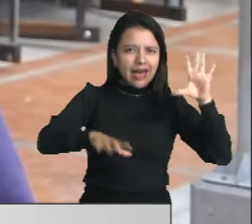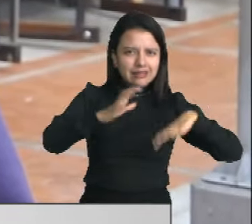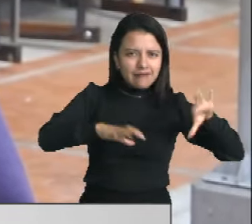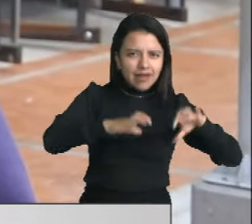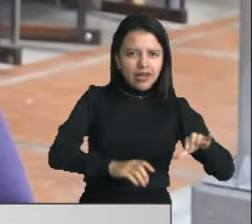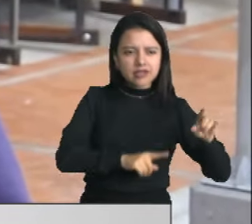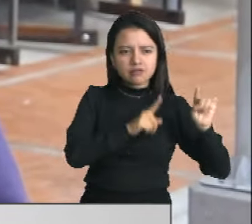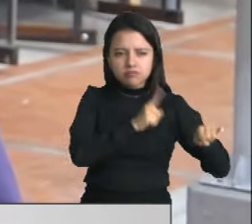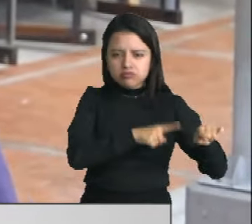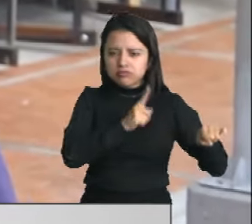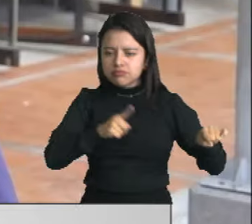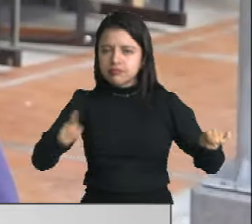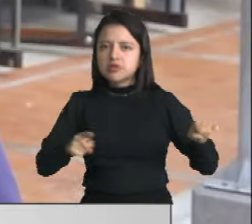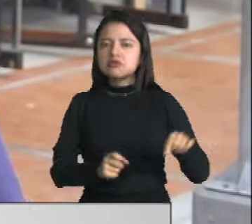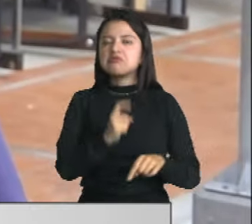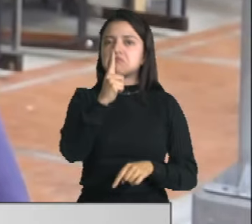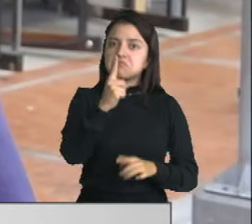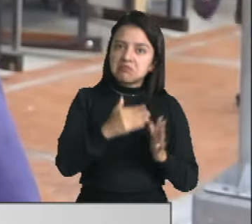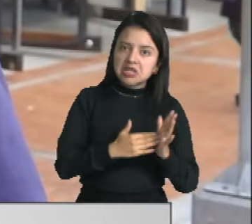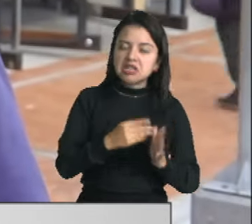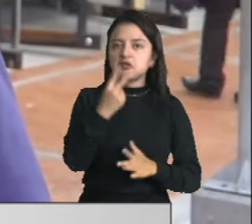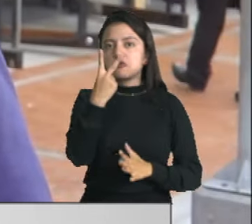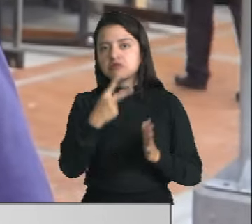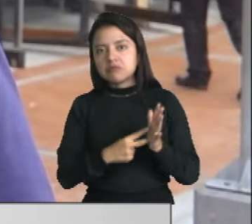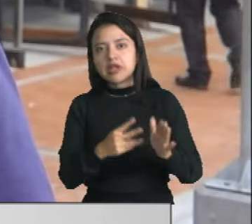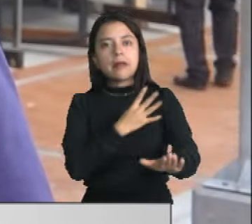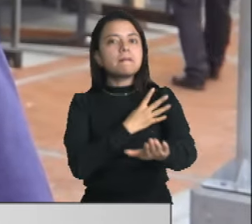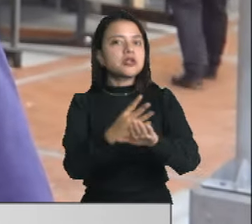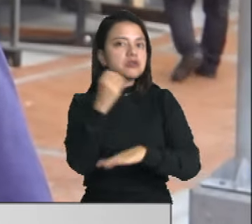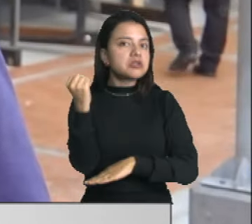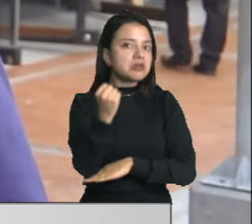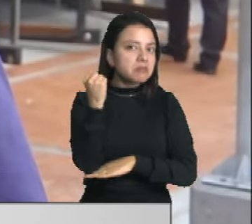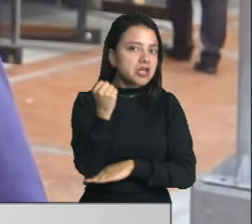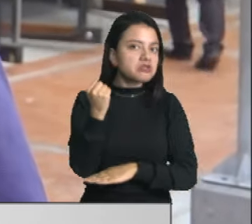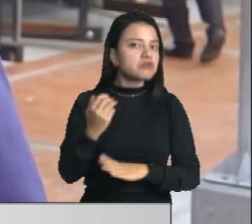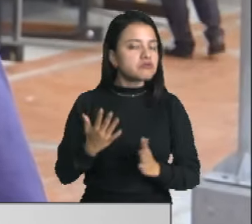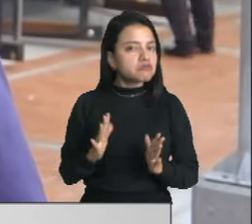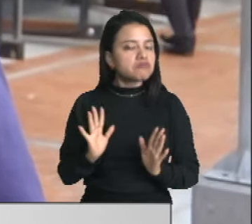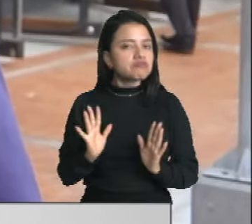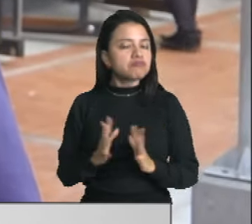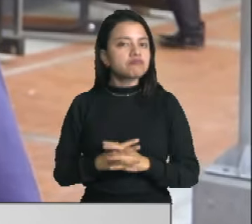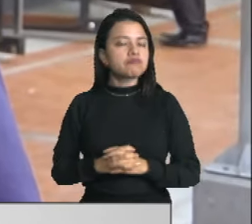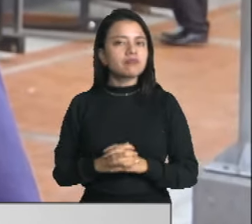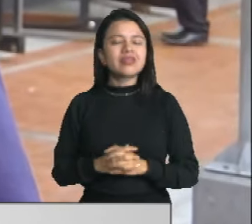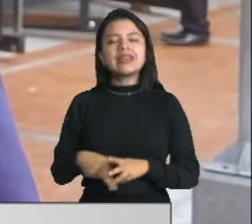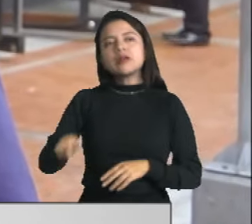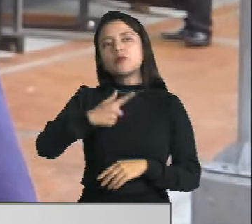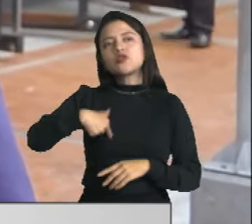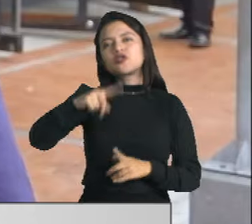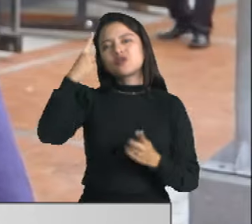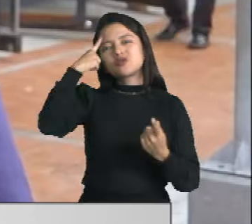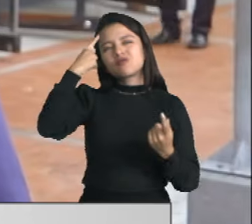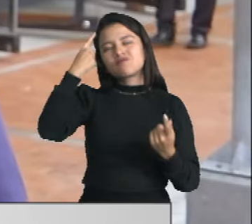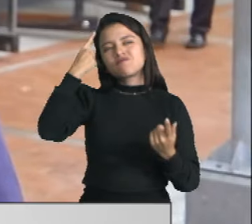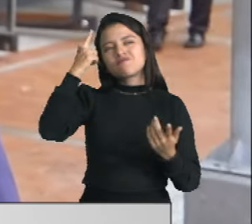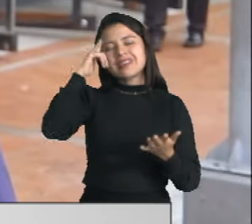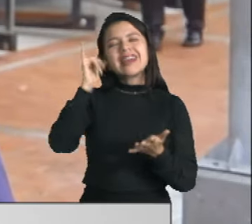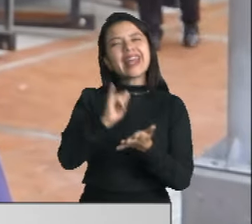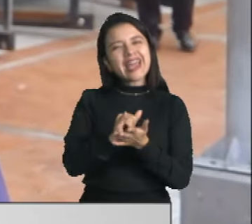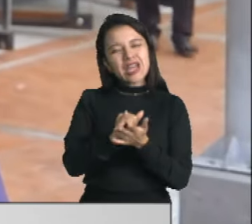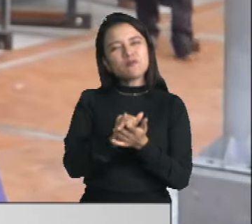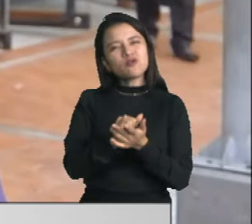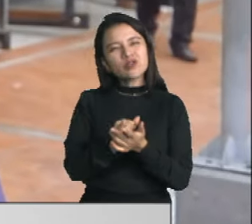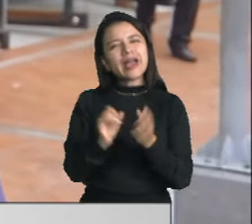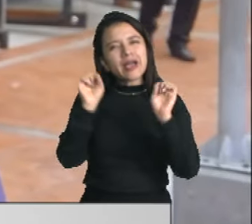entre 1.000 y 2.000 millones de pesos en este tiempo, porque creemos que eso debe